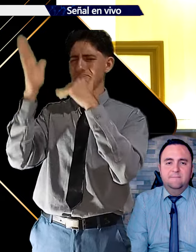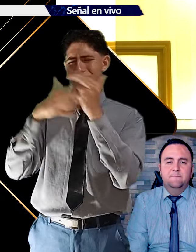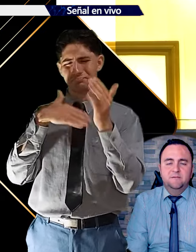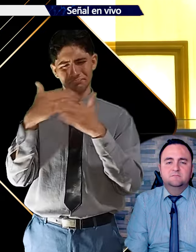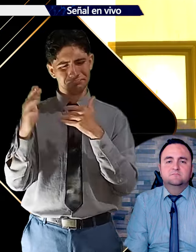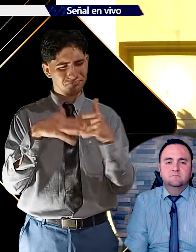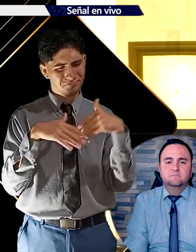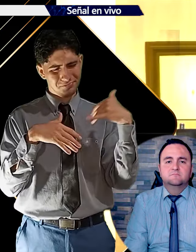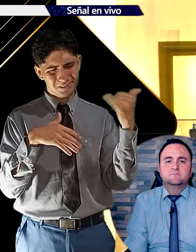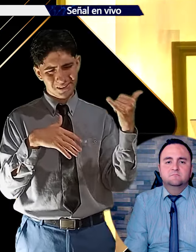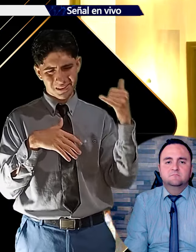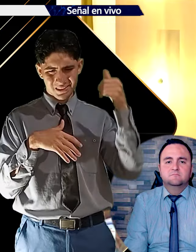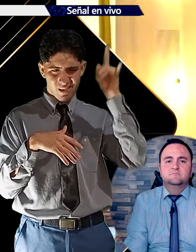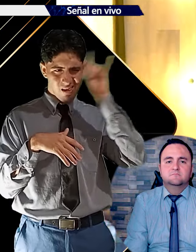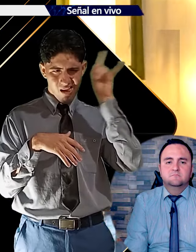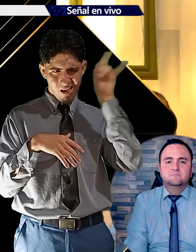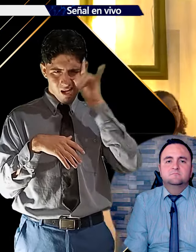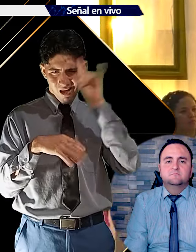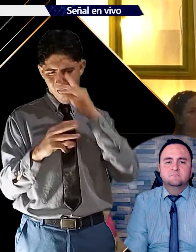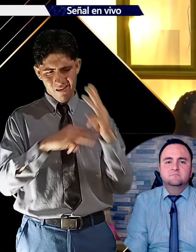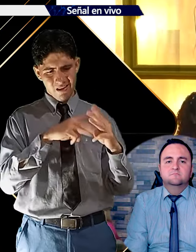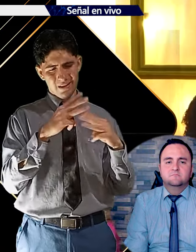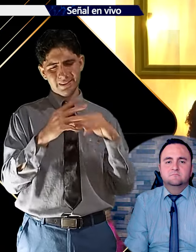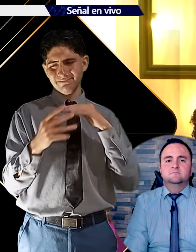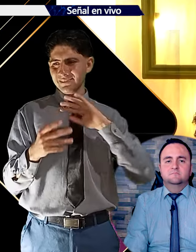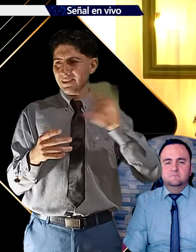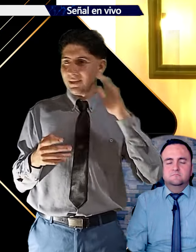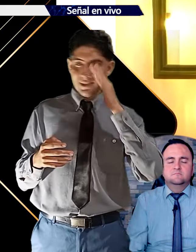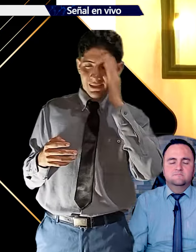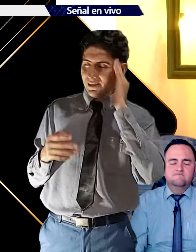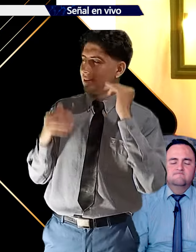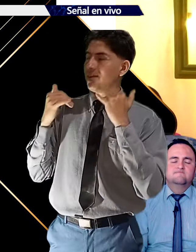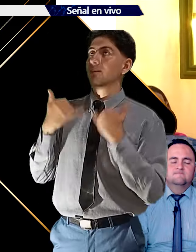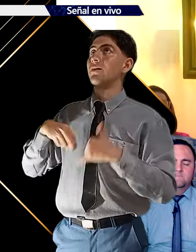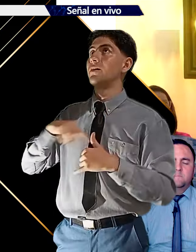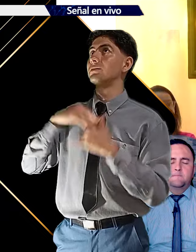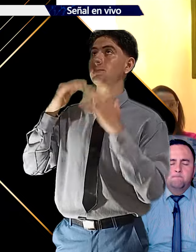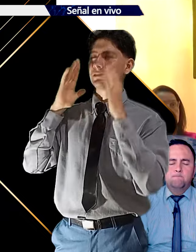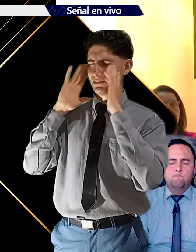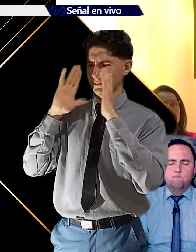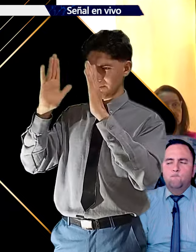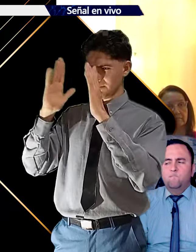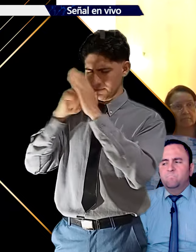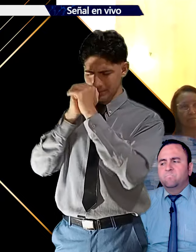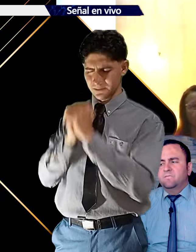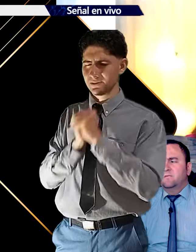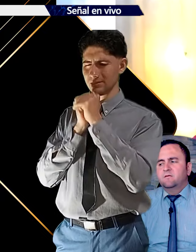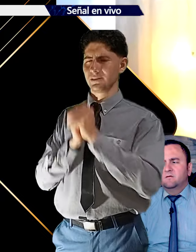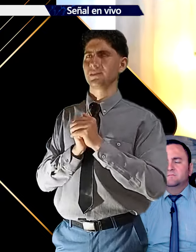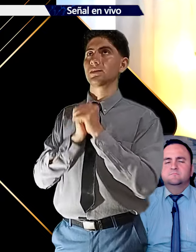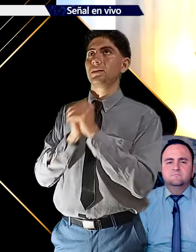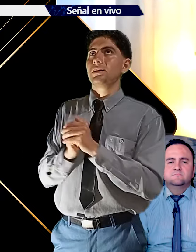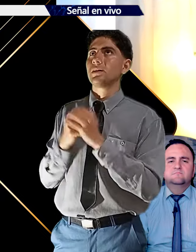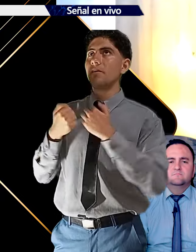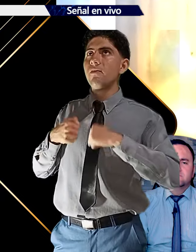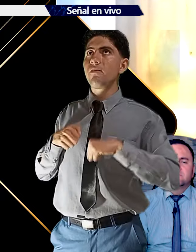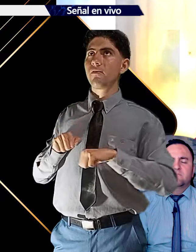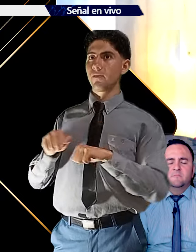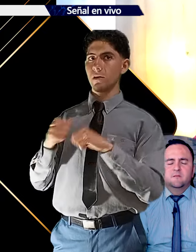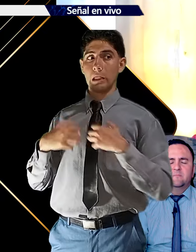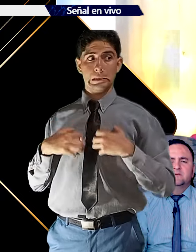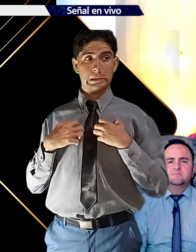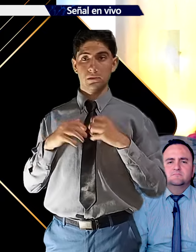de miedo. Ay, es que el diablo, ay, es que el problema de esto de géneros, de la identidad sexual, y qué miedo, qué susto. No, yo quiero invitar a los